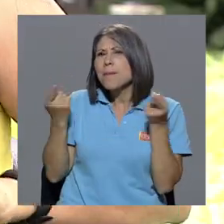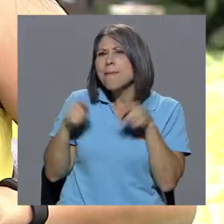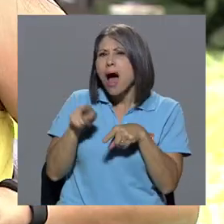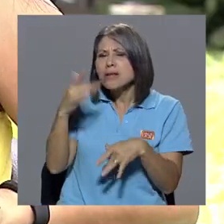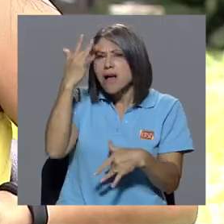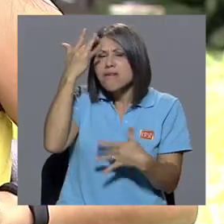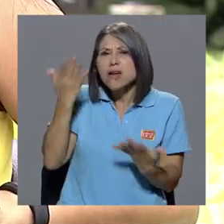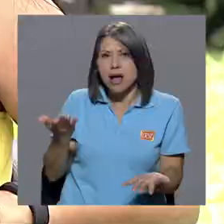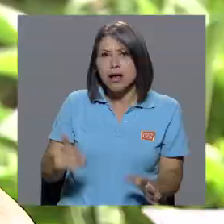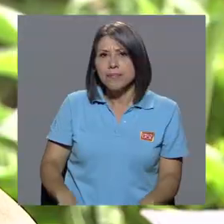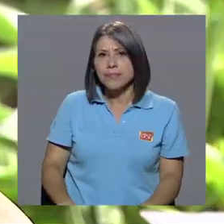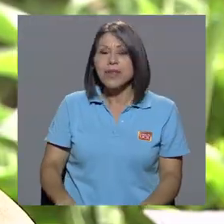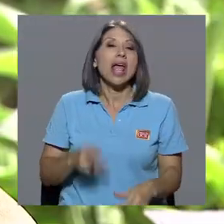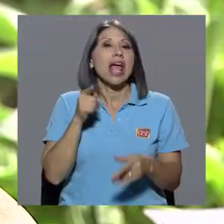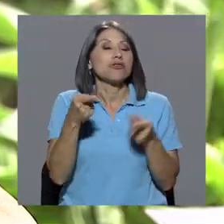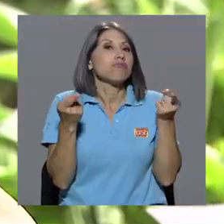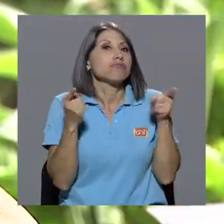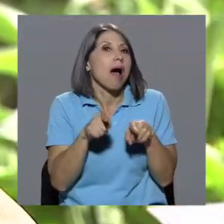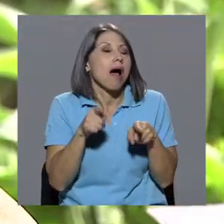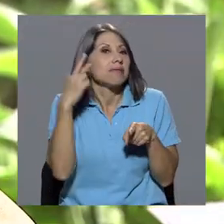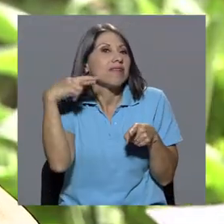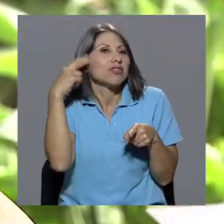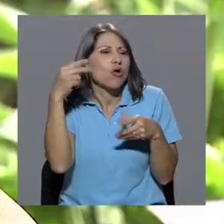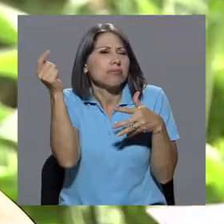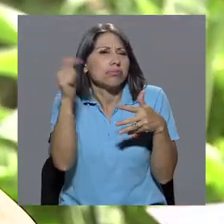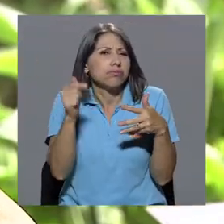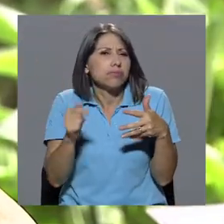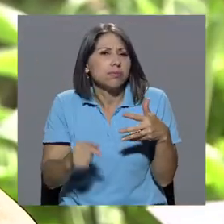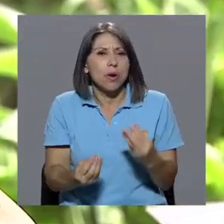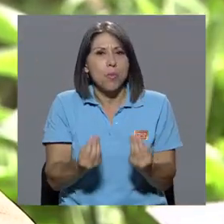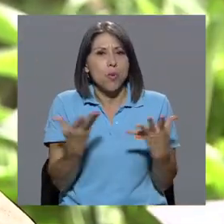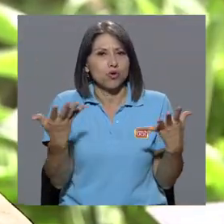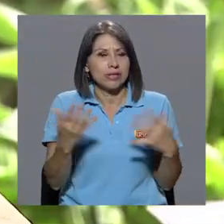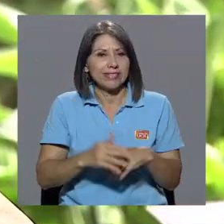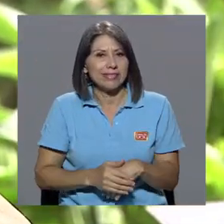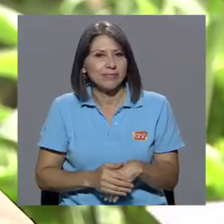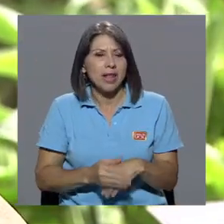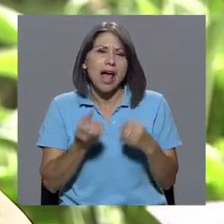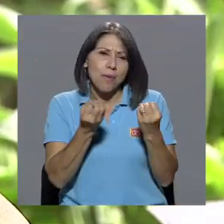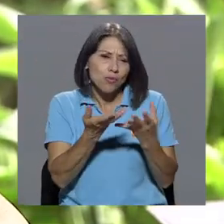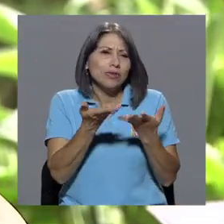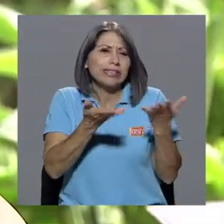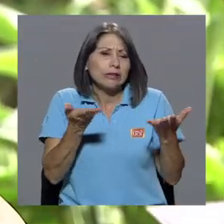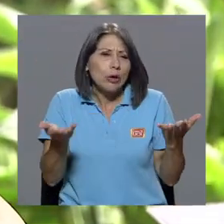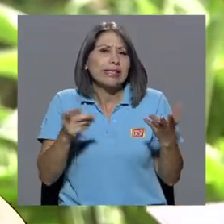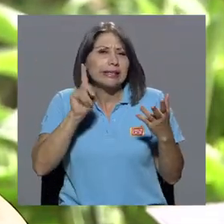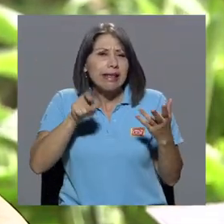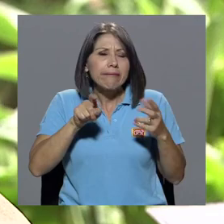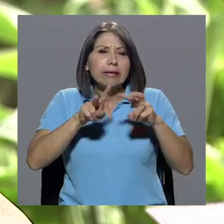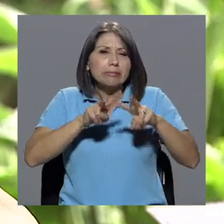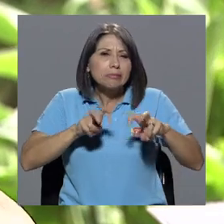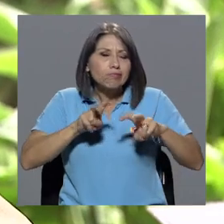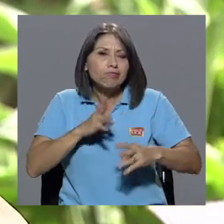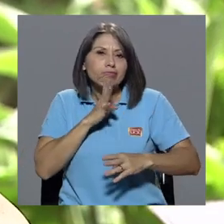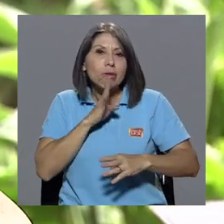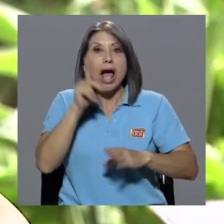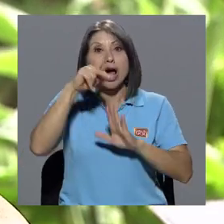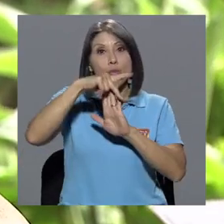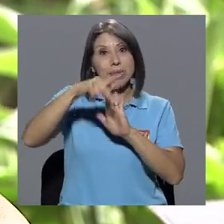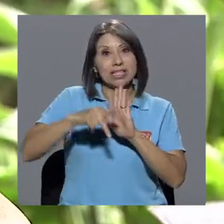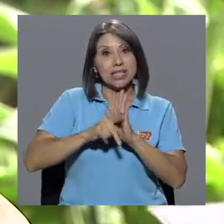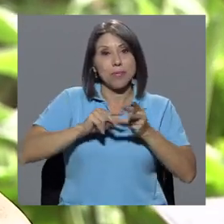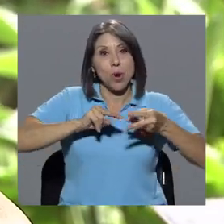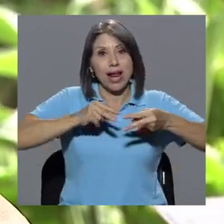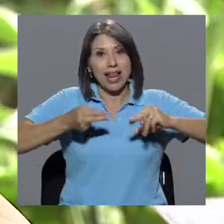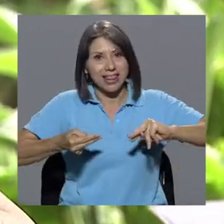produce, doctora, esto? Bueno, se produce por un montón de causas. Hay mucha tela que cortar en ese sentido, ¿verdad? Hay un principio